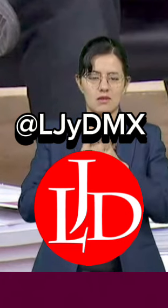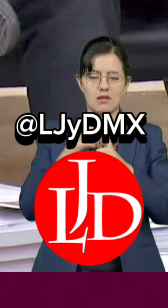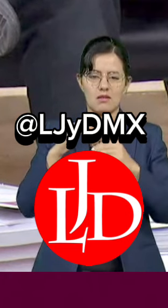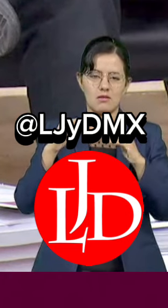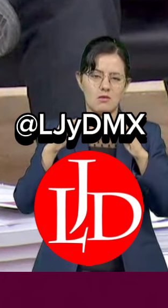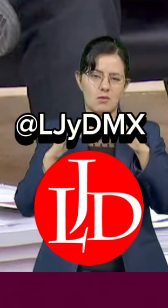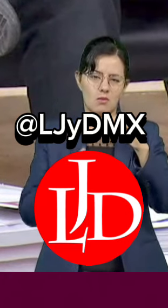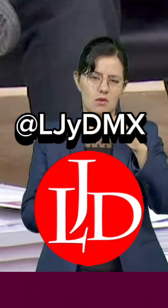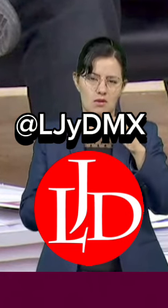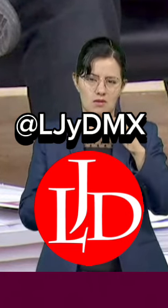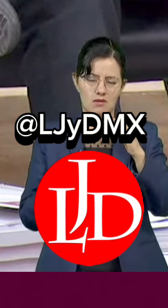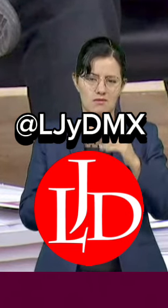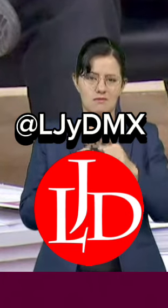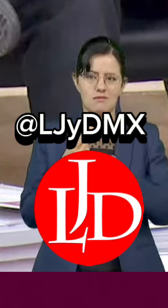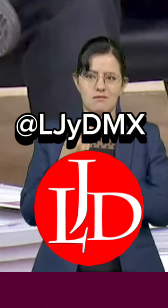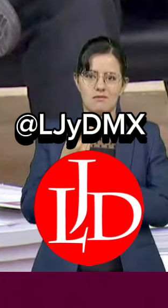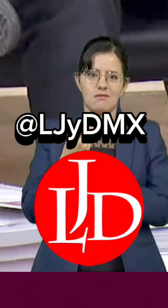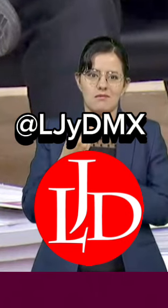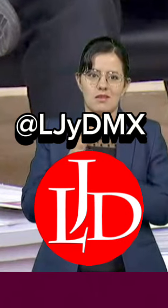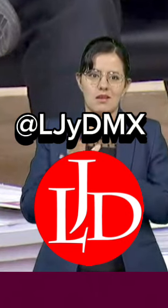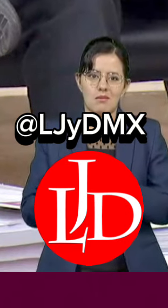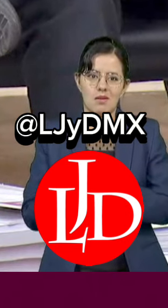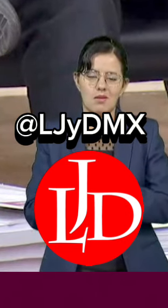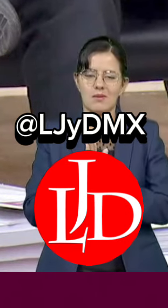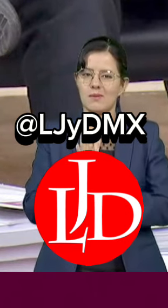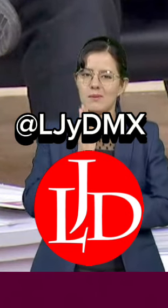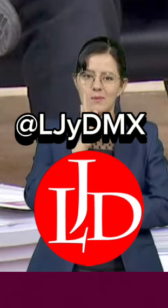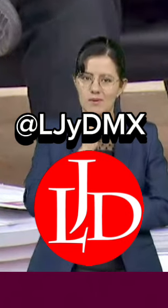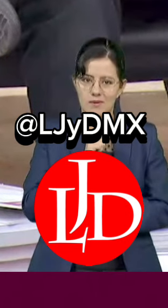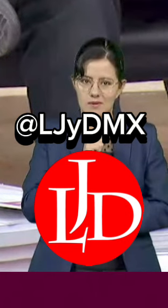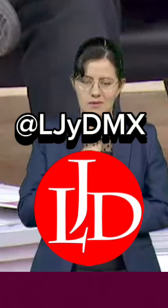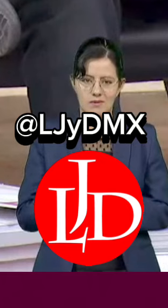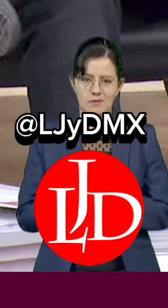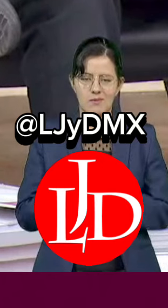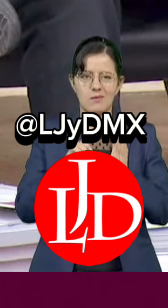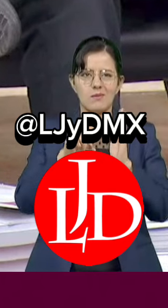desigual inevitablemente. Cuando